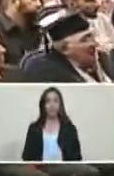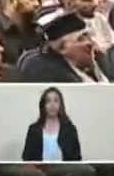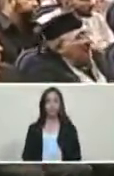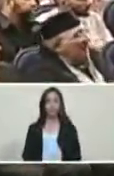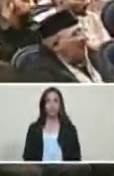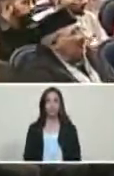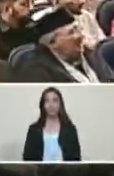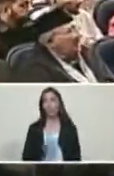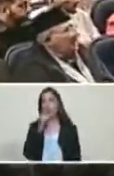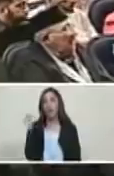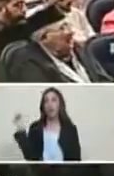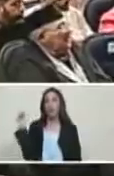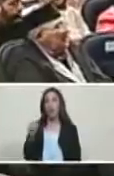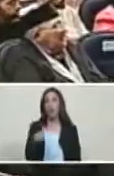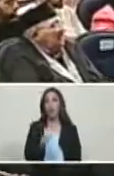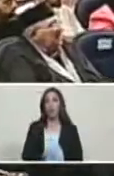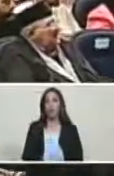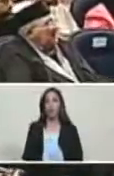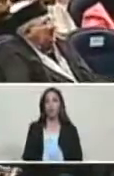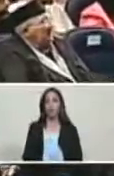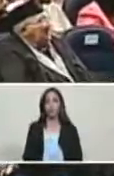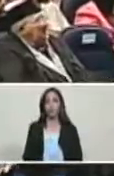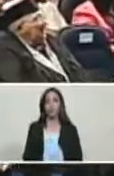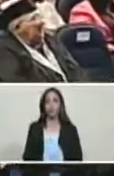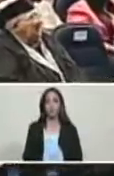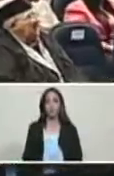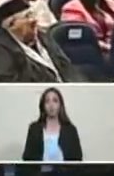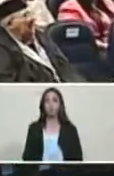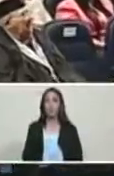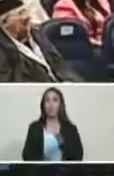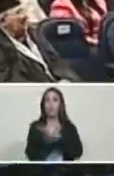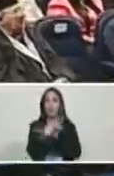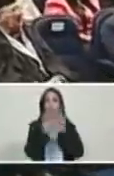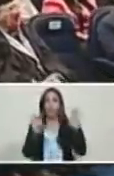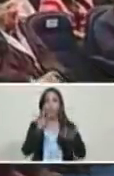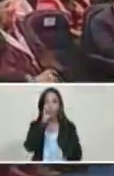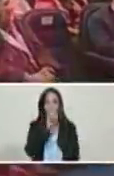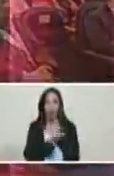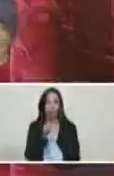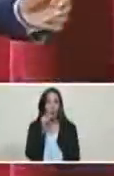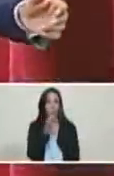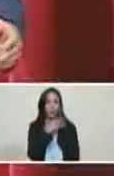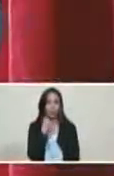De Aragua de Barcelona. Apenas 29 años.